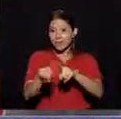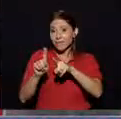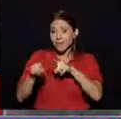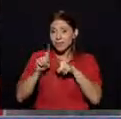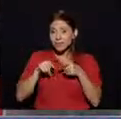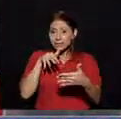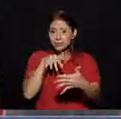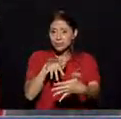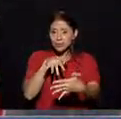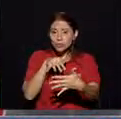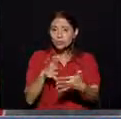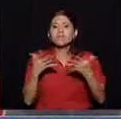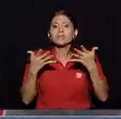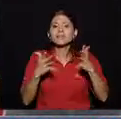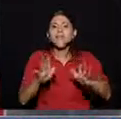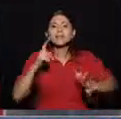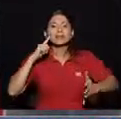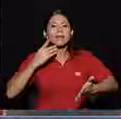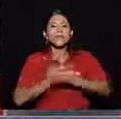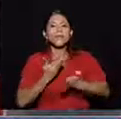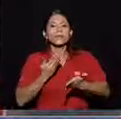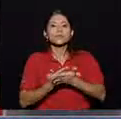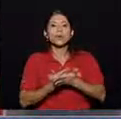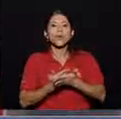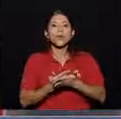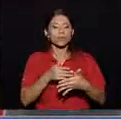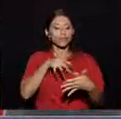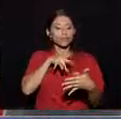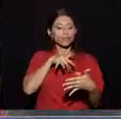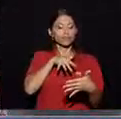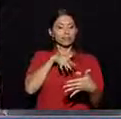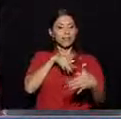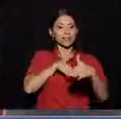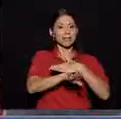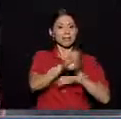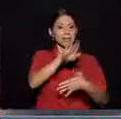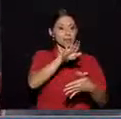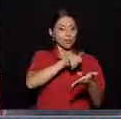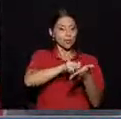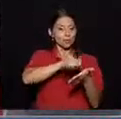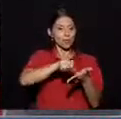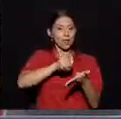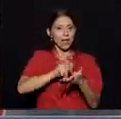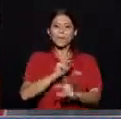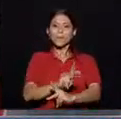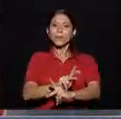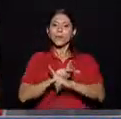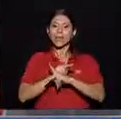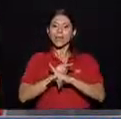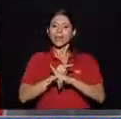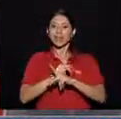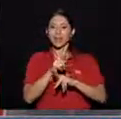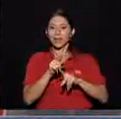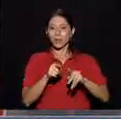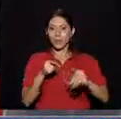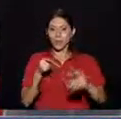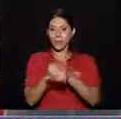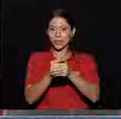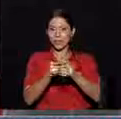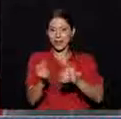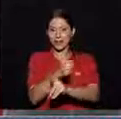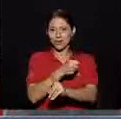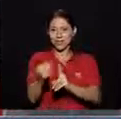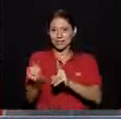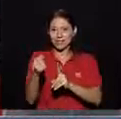víctima de violencia porque el niño escolarizado ya tiene la posibilidad de exteriorizar, de verbalizar lo que sucede, tiene un sistema